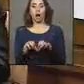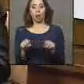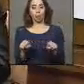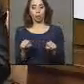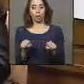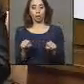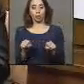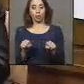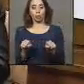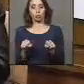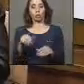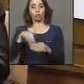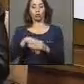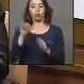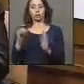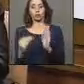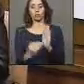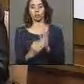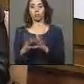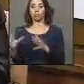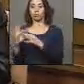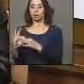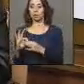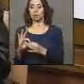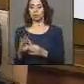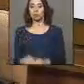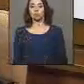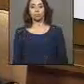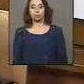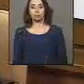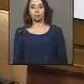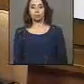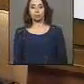ser votado favorablemente. Muchísimas gracias.